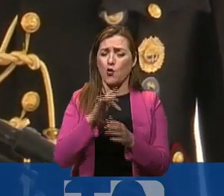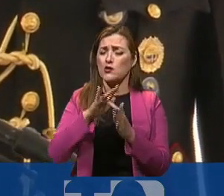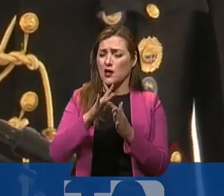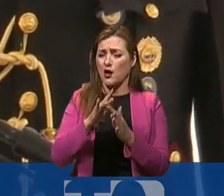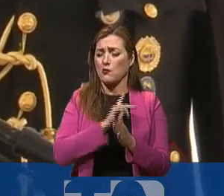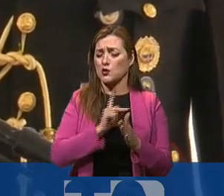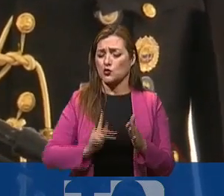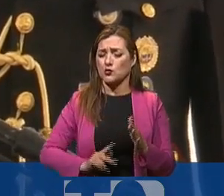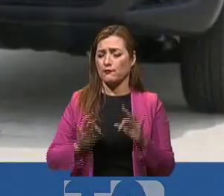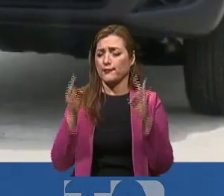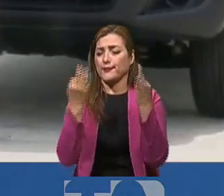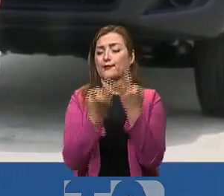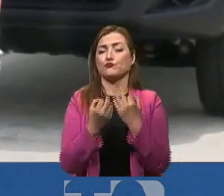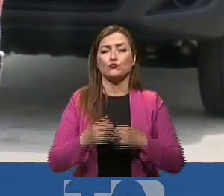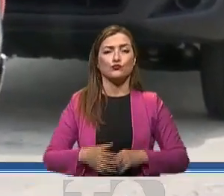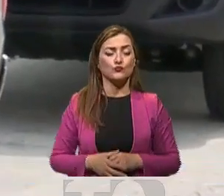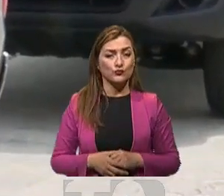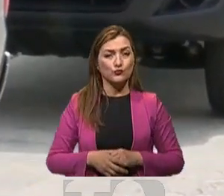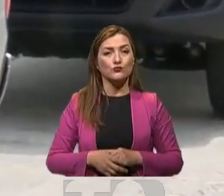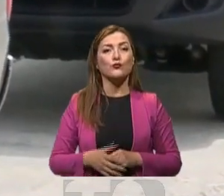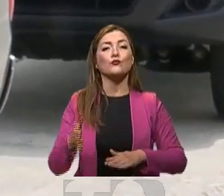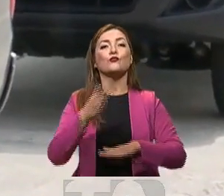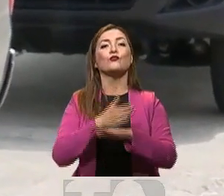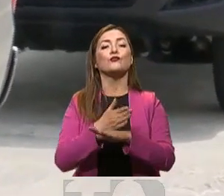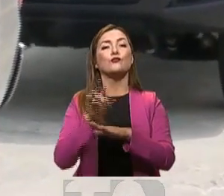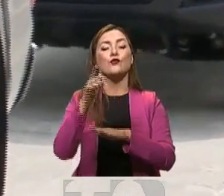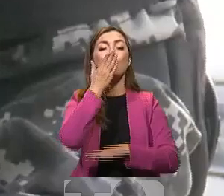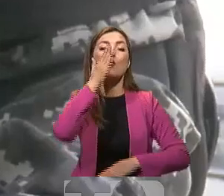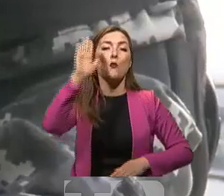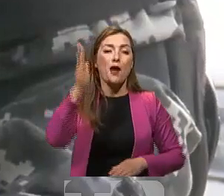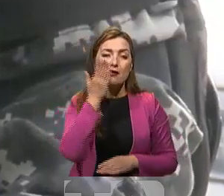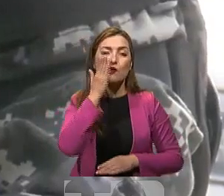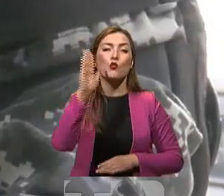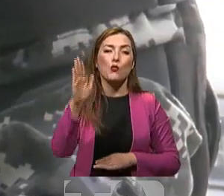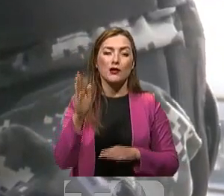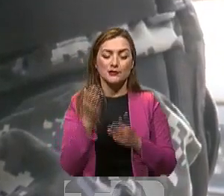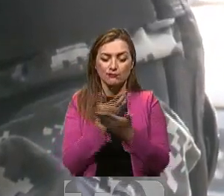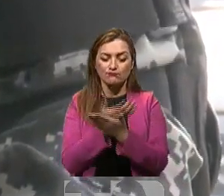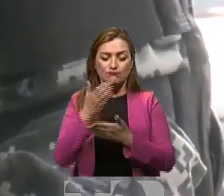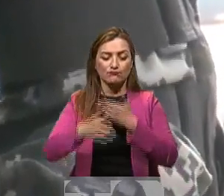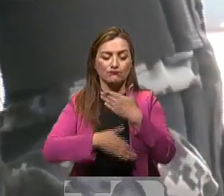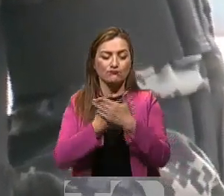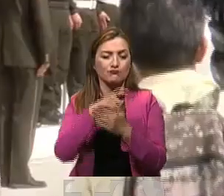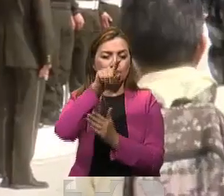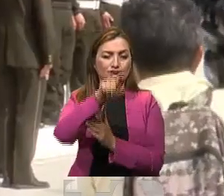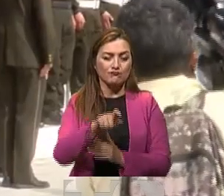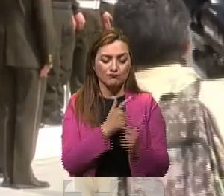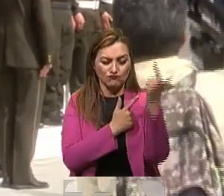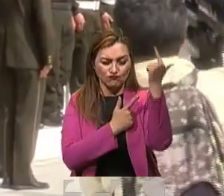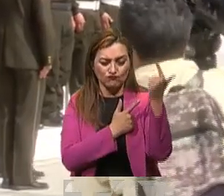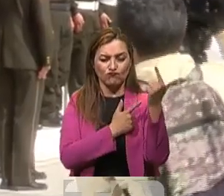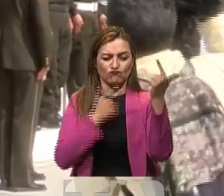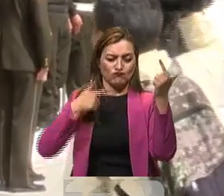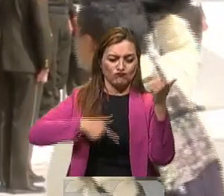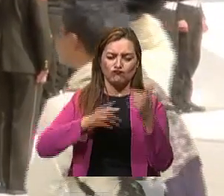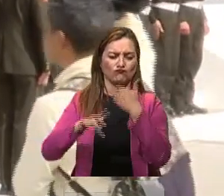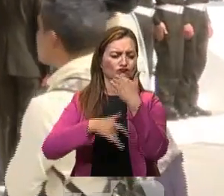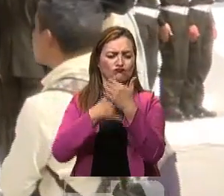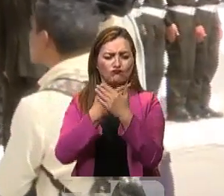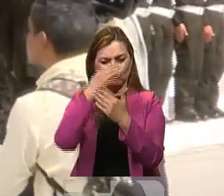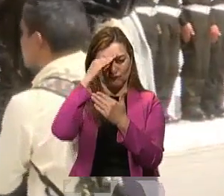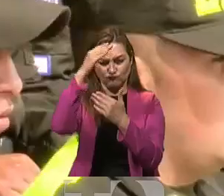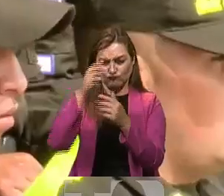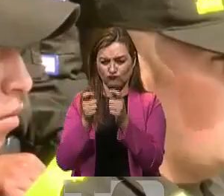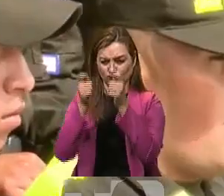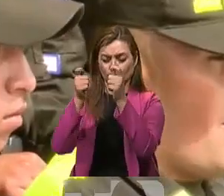labor cotidiana. Frente a los ofrecimientos de dotar de todos los implementos necesarios, especialmente a la policía, el presidente dijo que